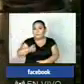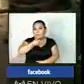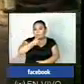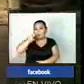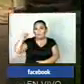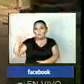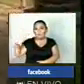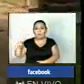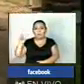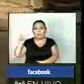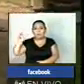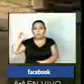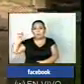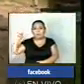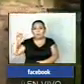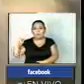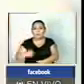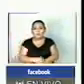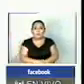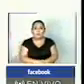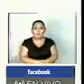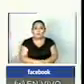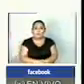Noticiero Hechos